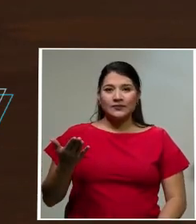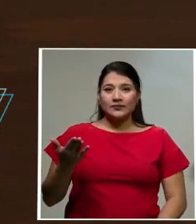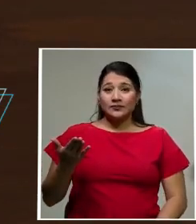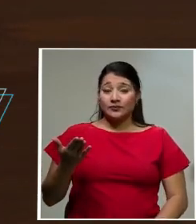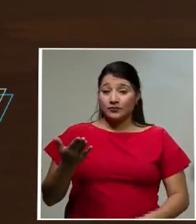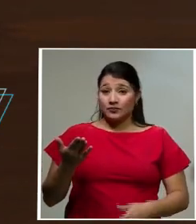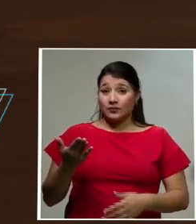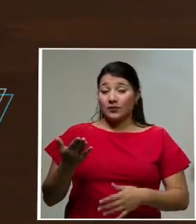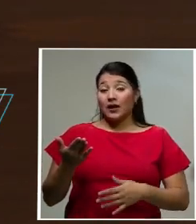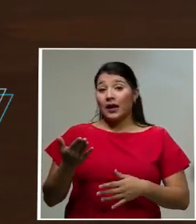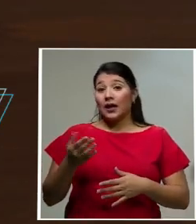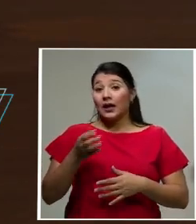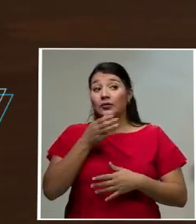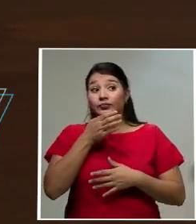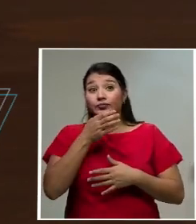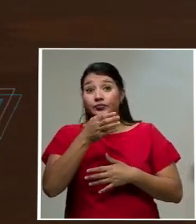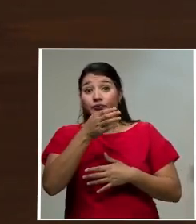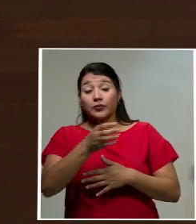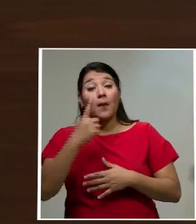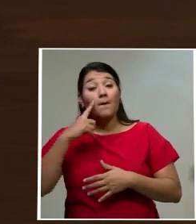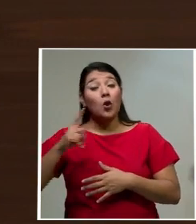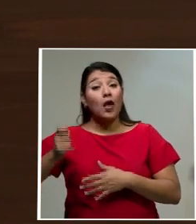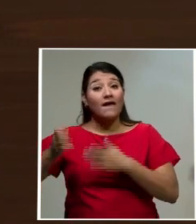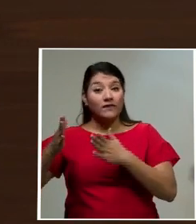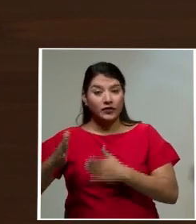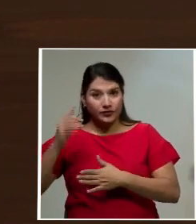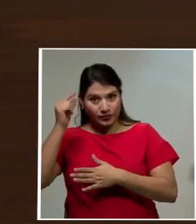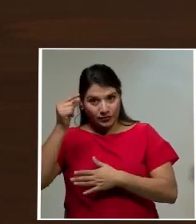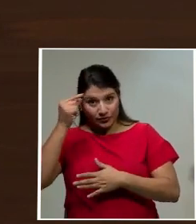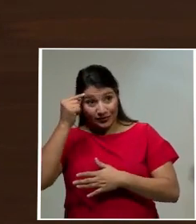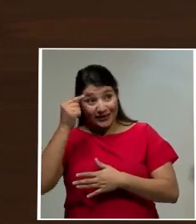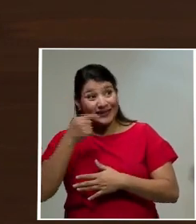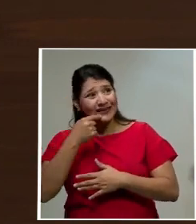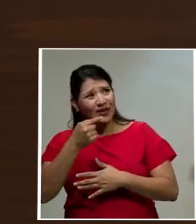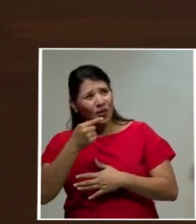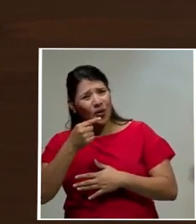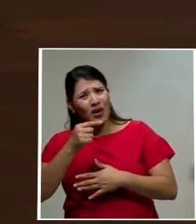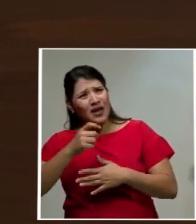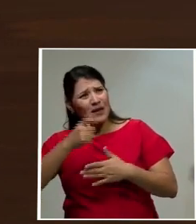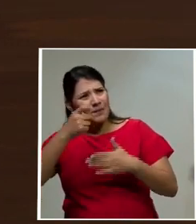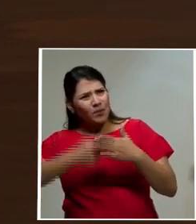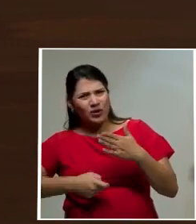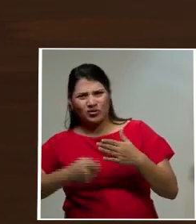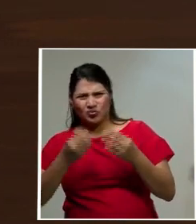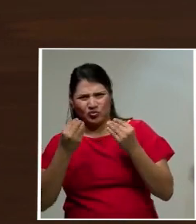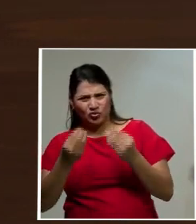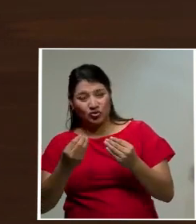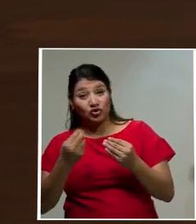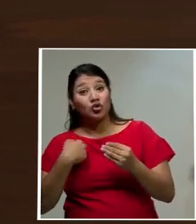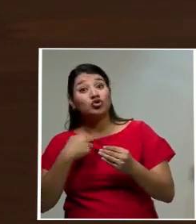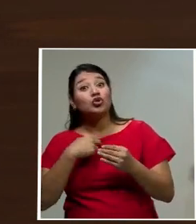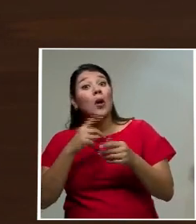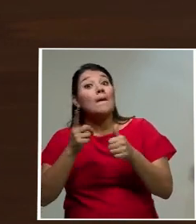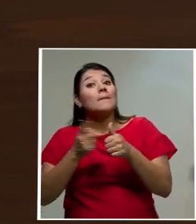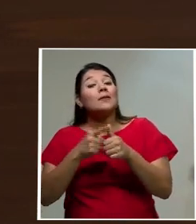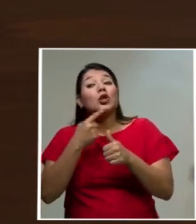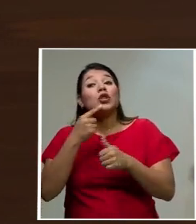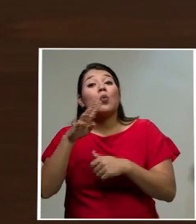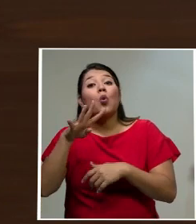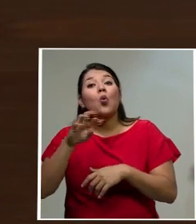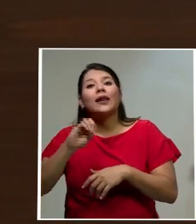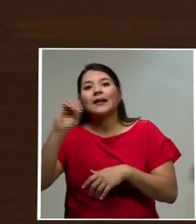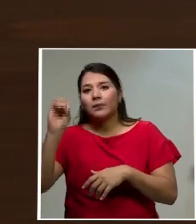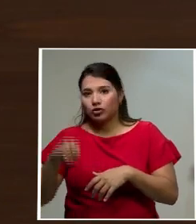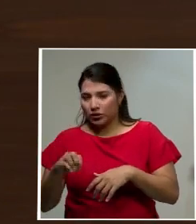Procuraduría General de la República dijo que era un impuesto abusivo, lo que estábamos poniendo que era un 40%. Ya lo logramos bajar,